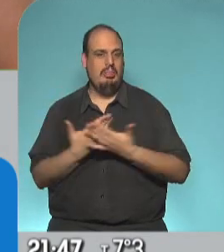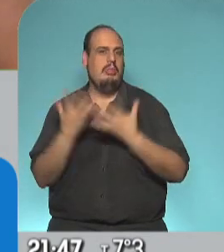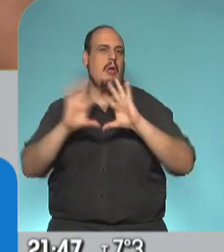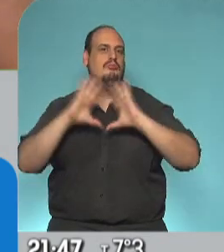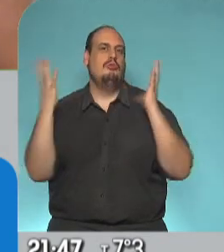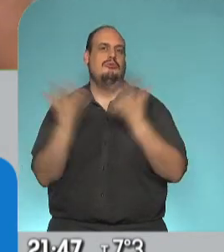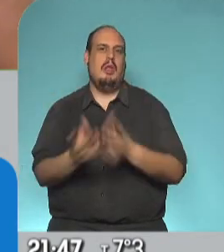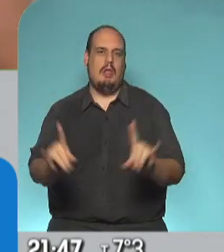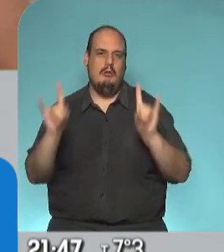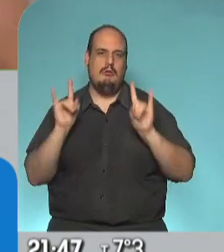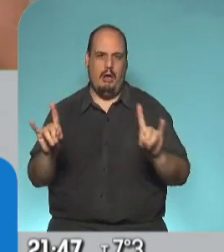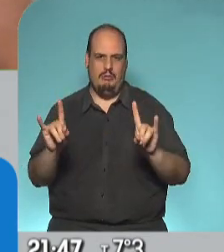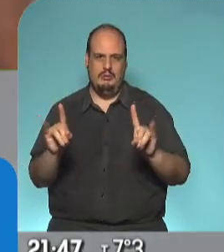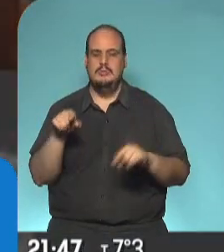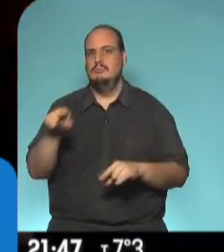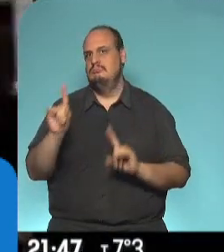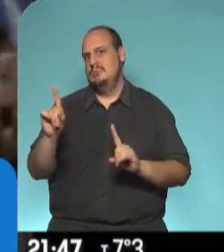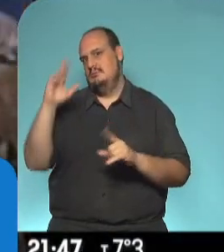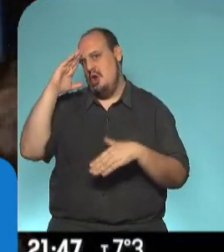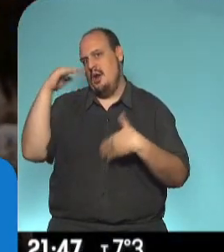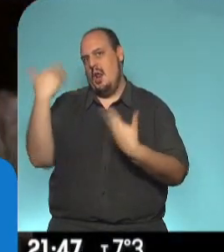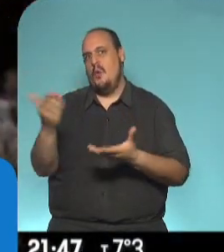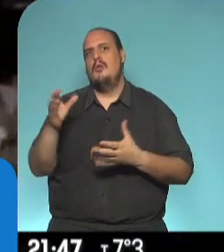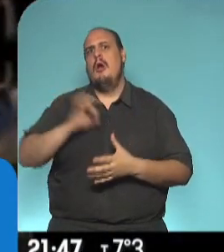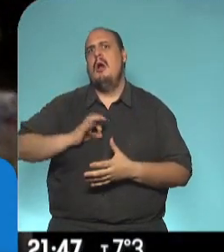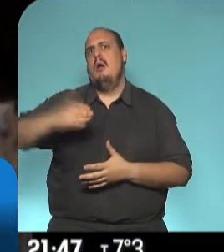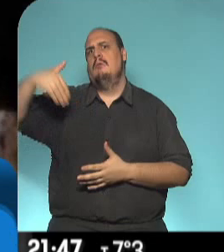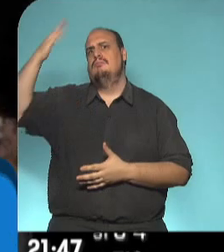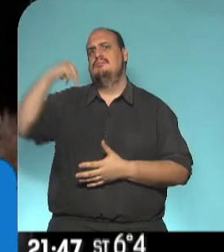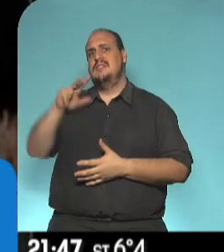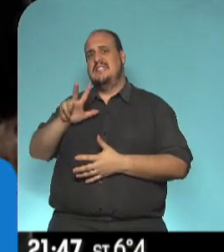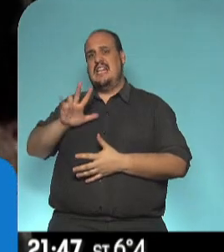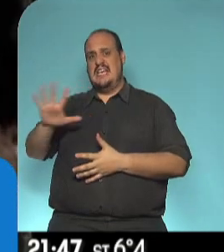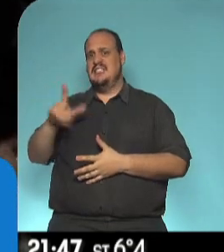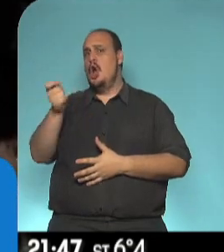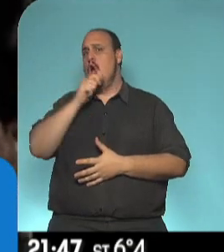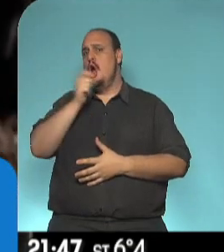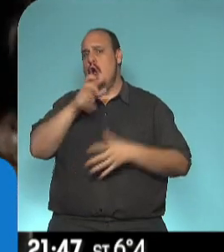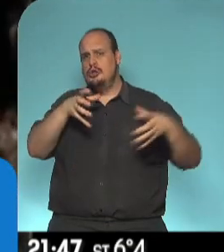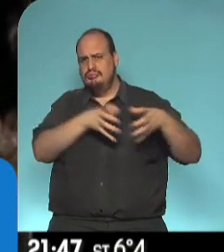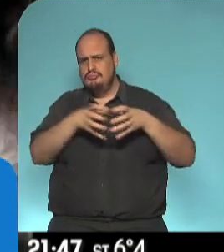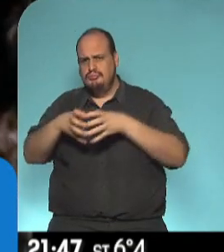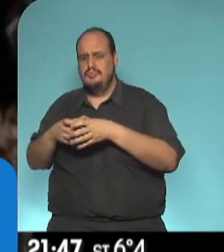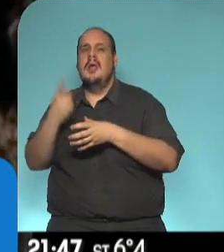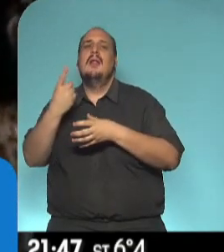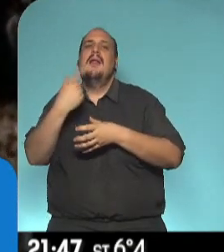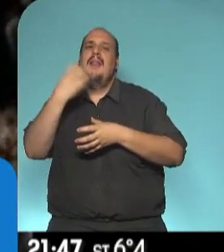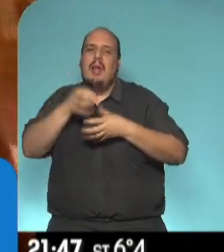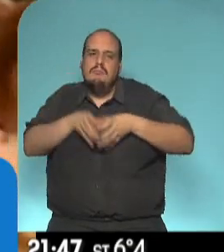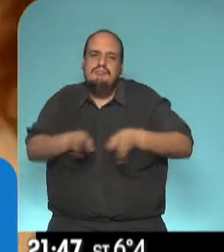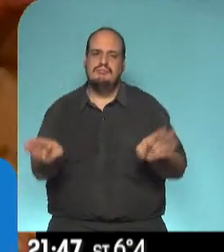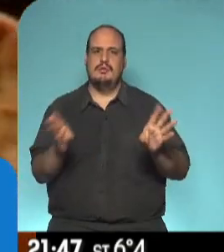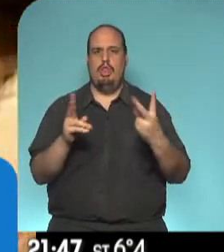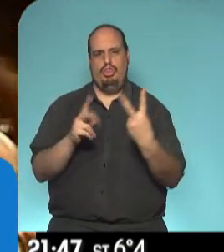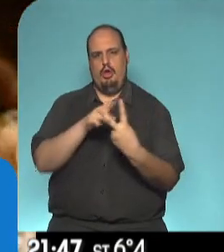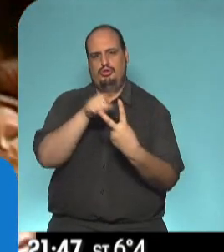del Rock, tiene que ver con ese recuerdo, con los 35 años de este primer concierto, que en realidad fueron dos conciertos que se